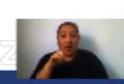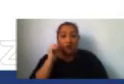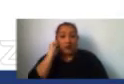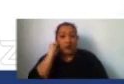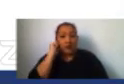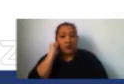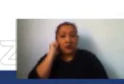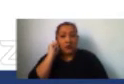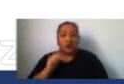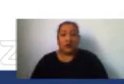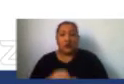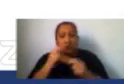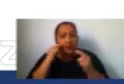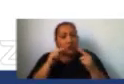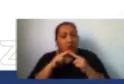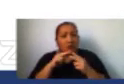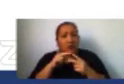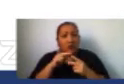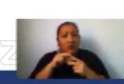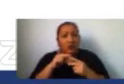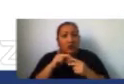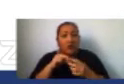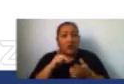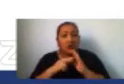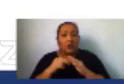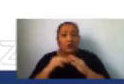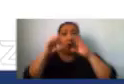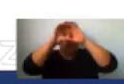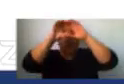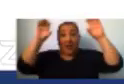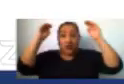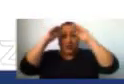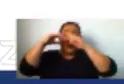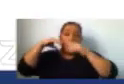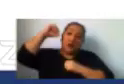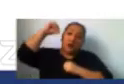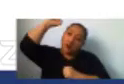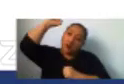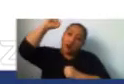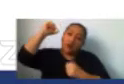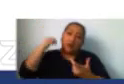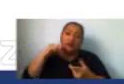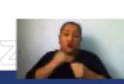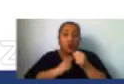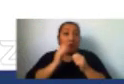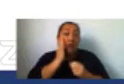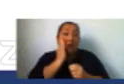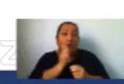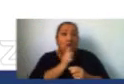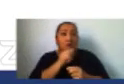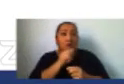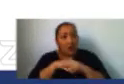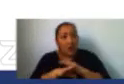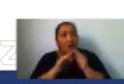fue encontrada colgada en la viga de su casa. No obstante que sus padres se encontraban en el